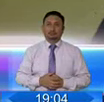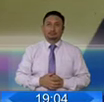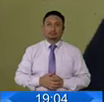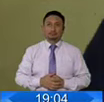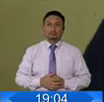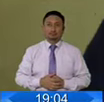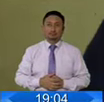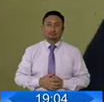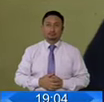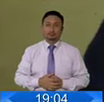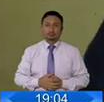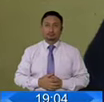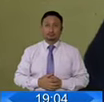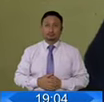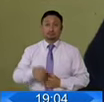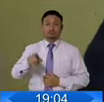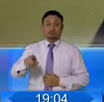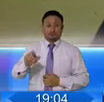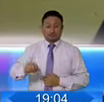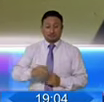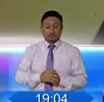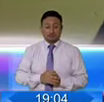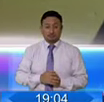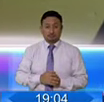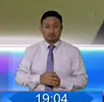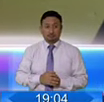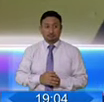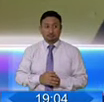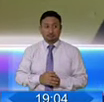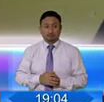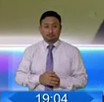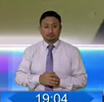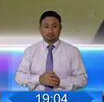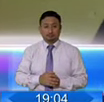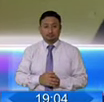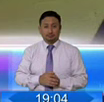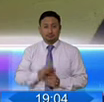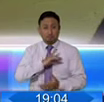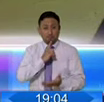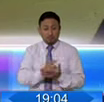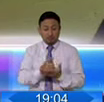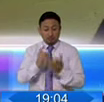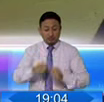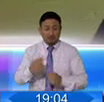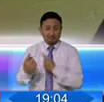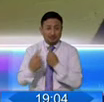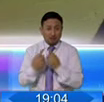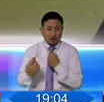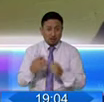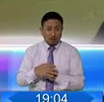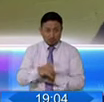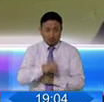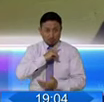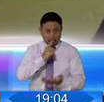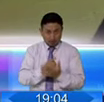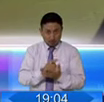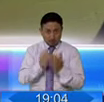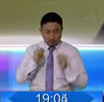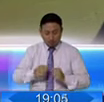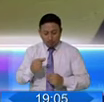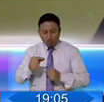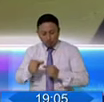tiene verdadera vocación de diálogo y continúa en esa línea, creo que podrá ir poco a poco imponiendo y tendrá que salir